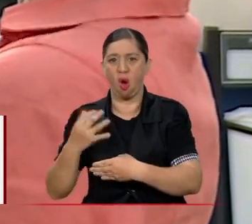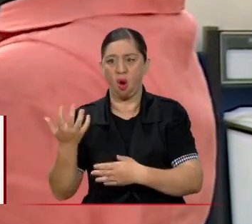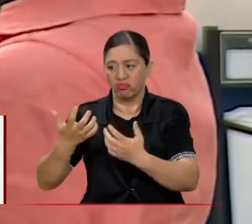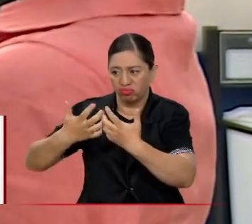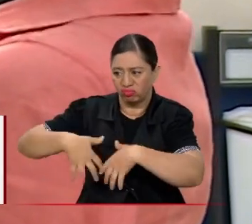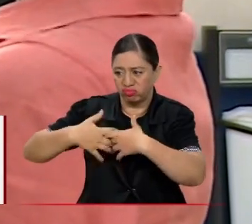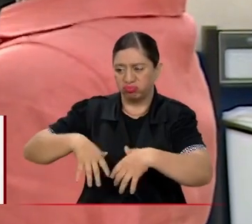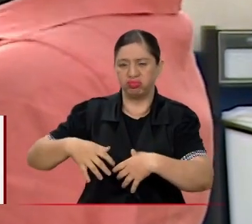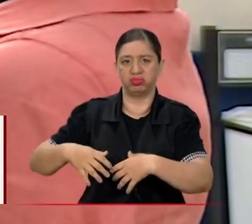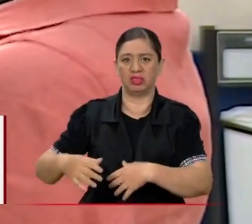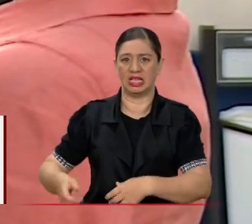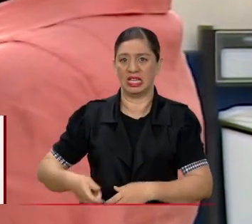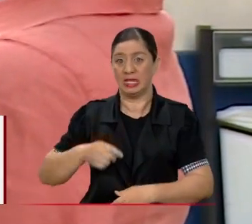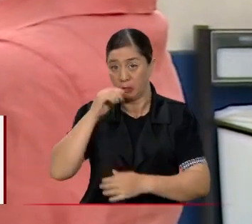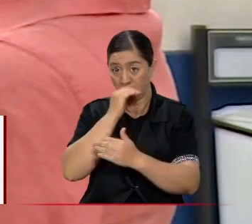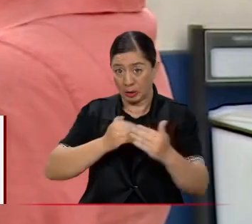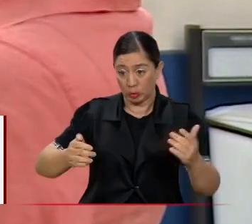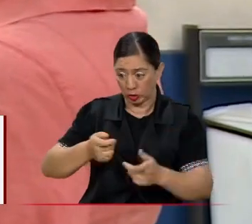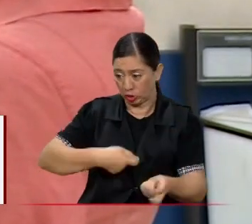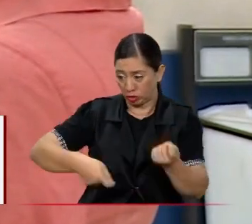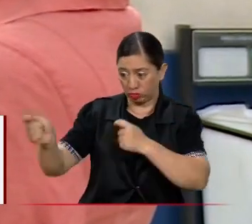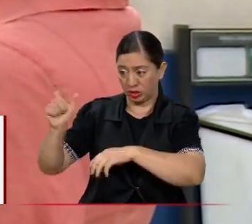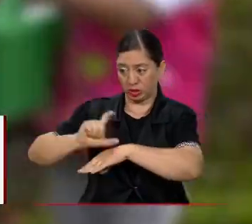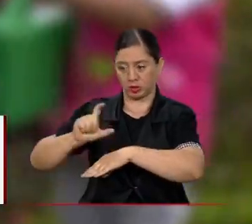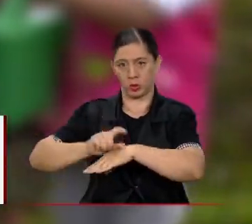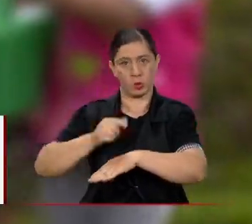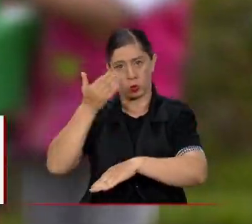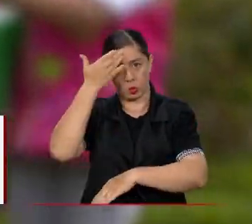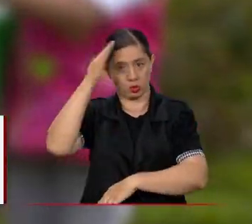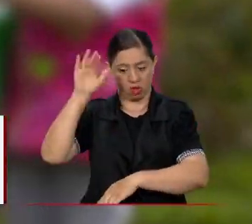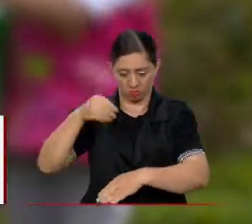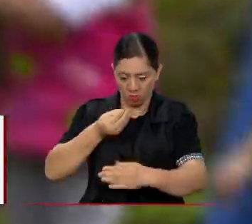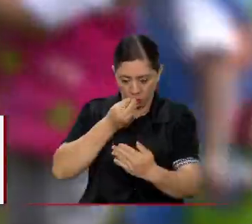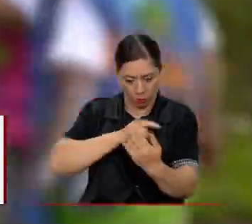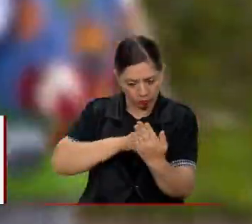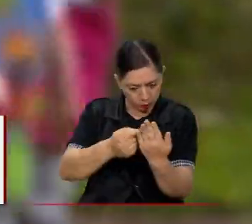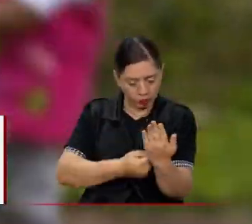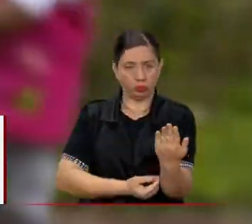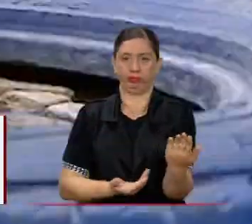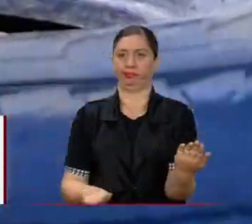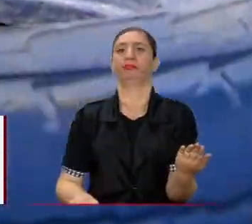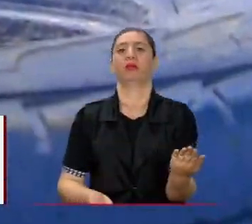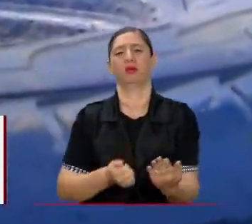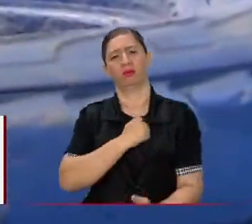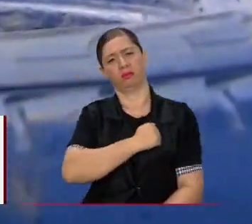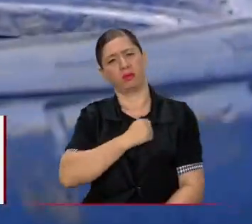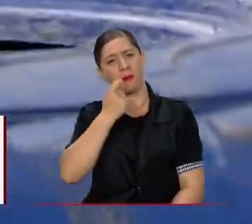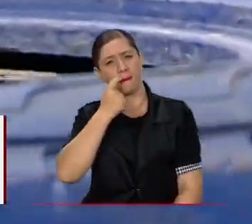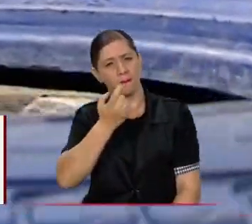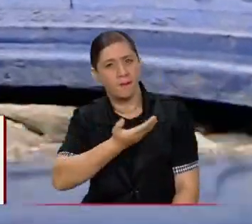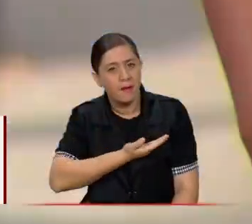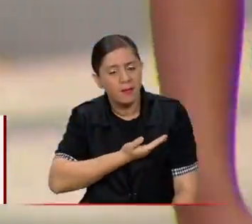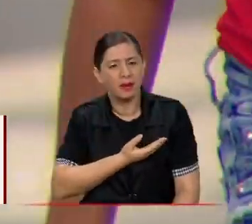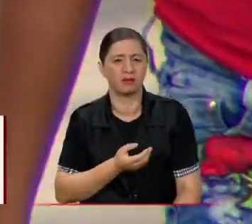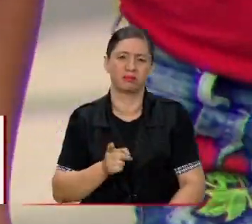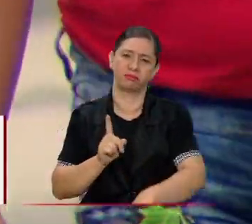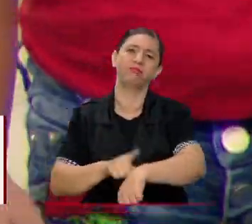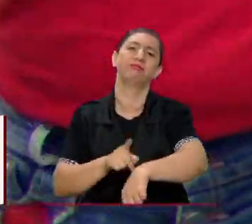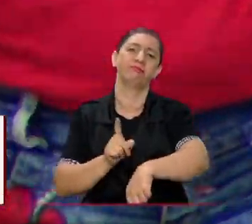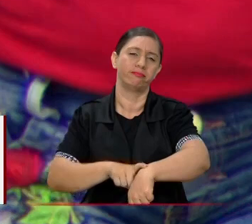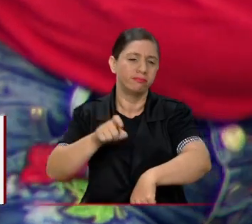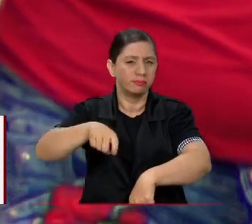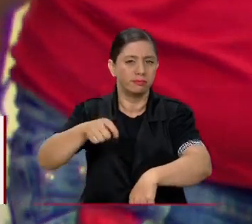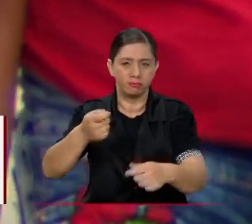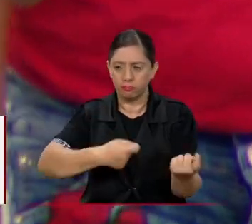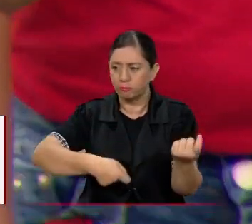y empacarlo en la lonchera de los niños y sin verificar pues su condición nutricional. Entonces también pedirle a los papás que dediquen un poco de tiempo para ver qué se